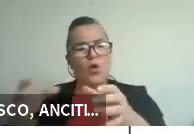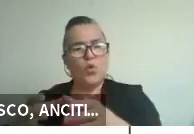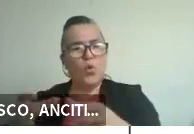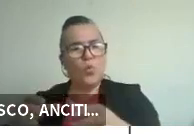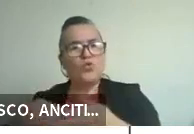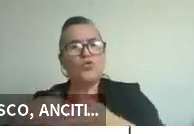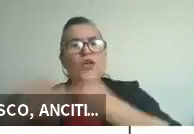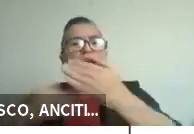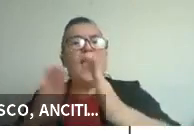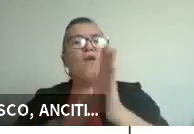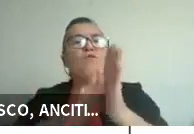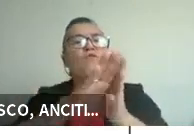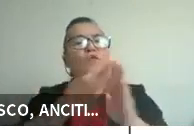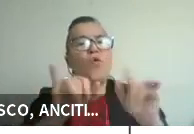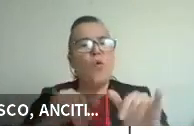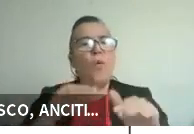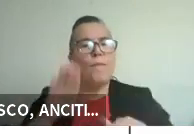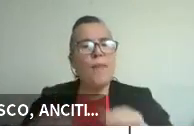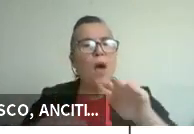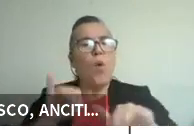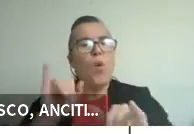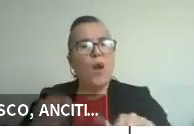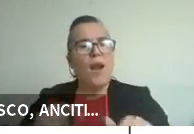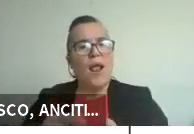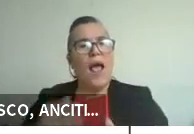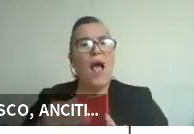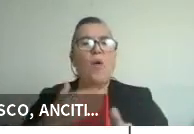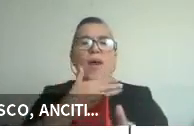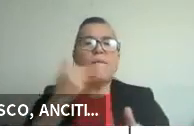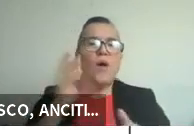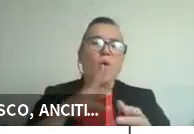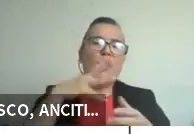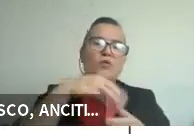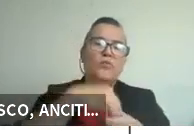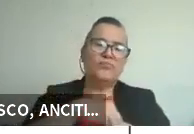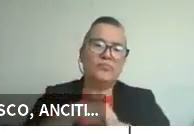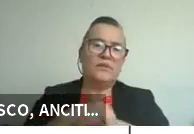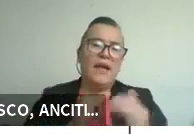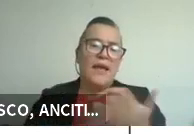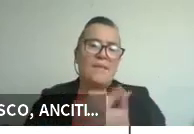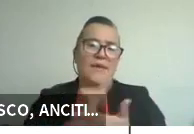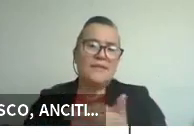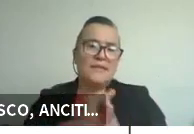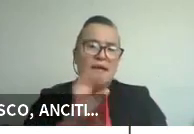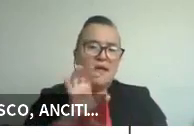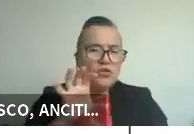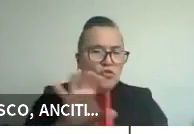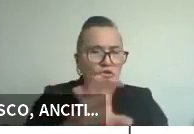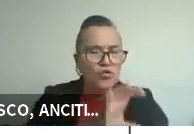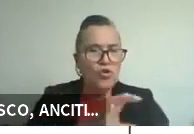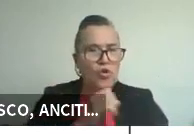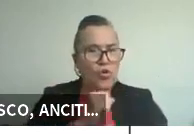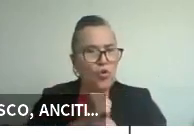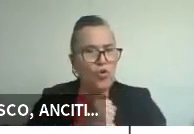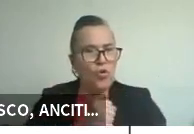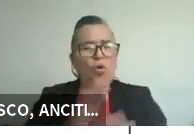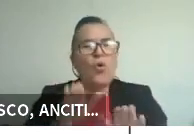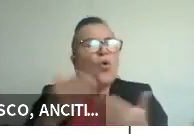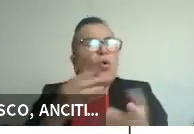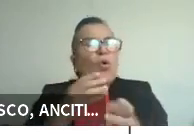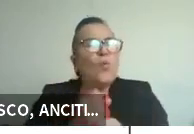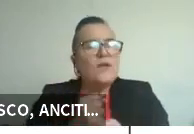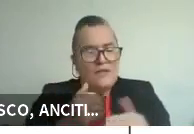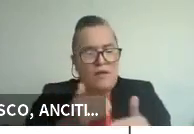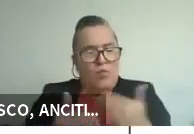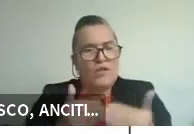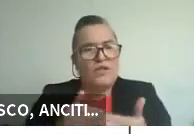evolucionen paulatinamente hacia una mayor incorporación de la investigación en sus labores es decir cómo hacer que estos procesos